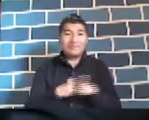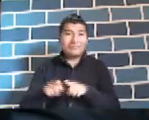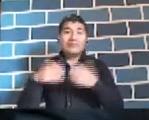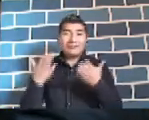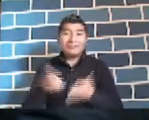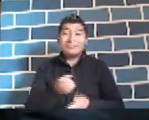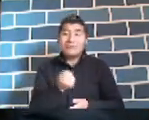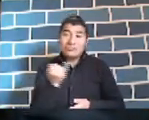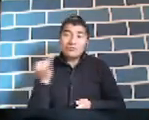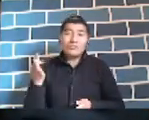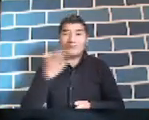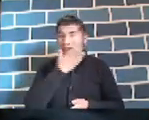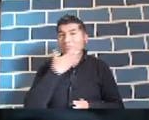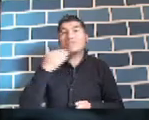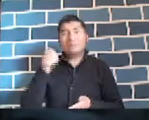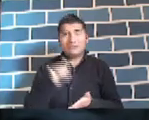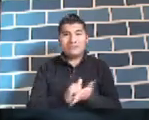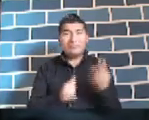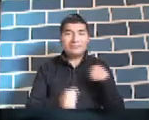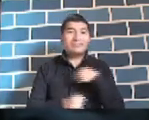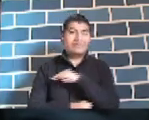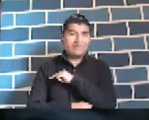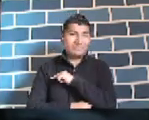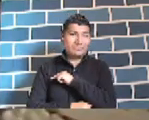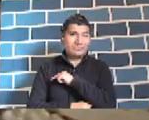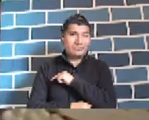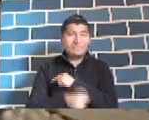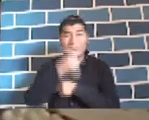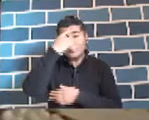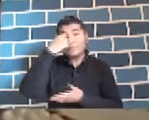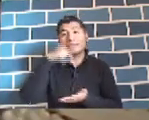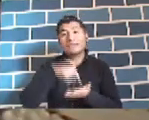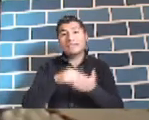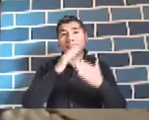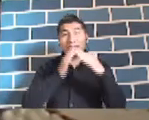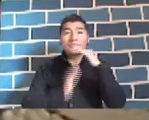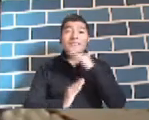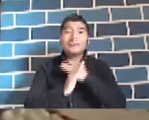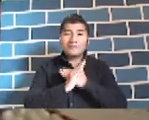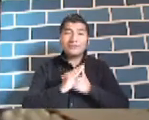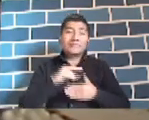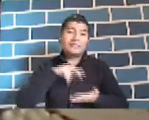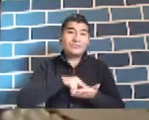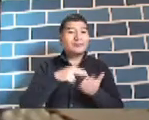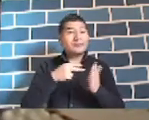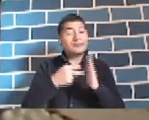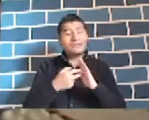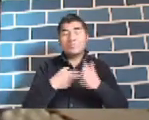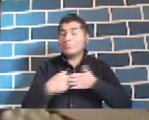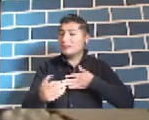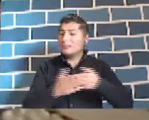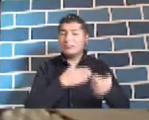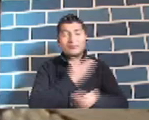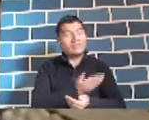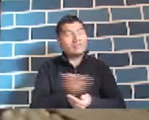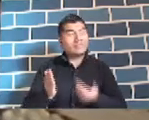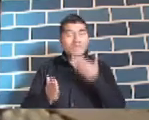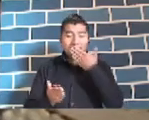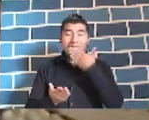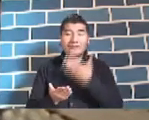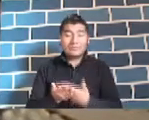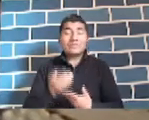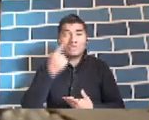otros incluso mejores que nosotros por eso ser humilde significa aún cuando hacemos las cosas bien